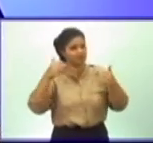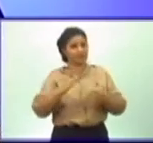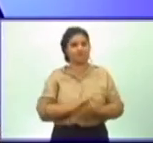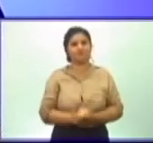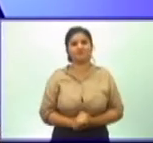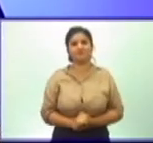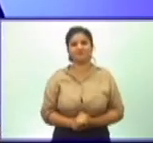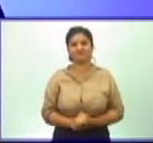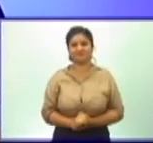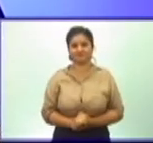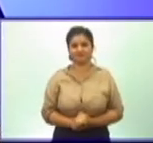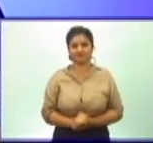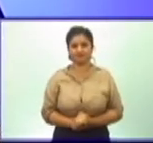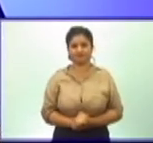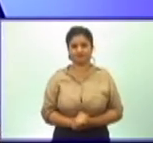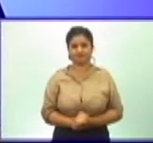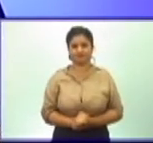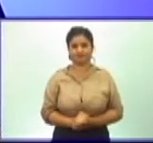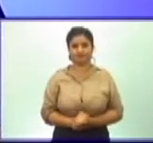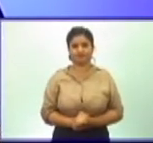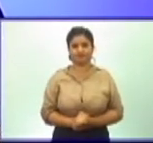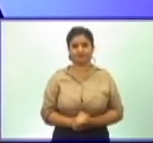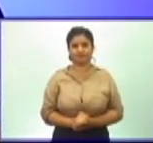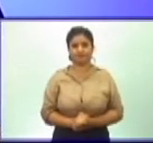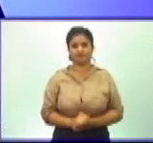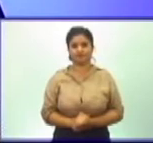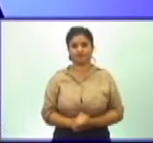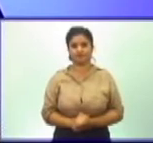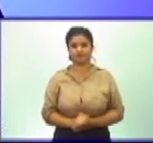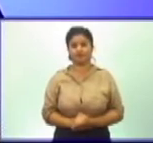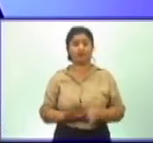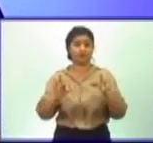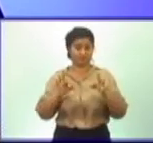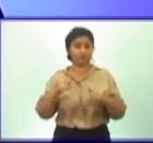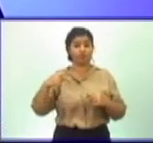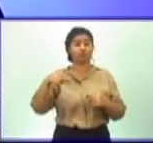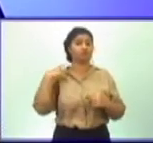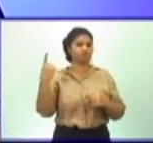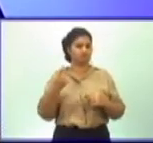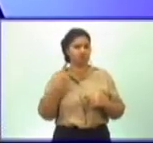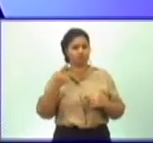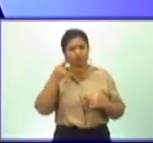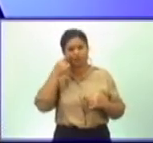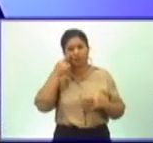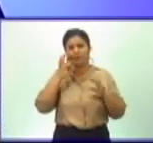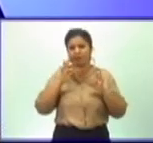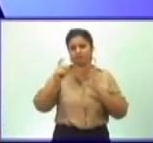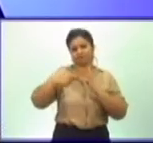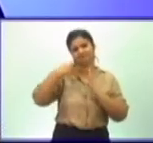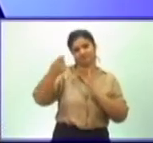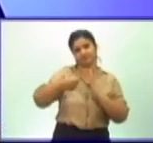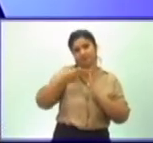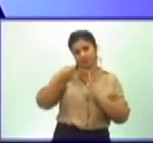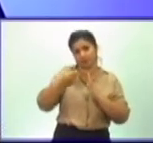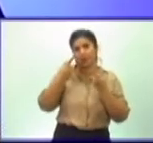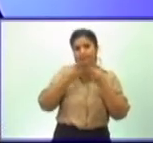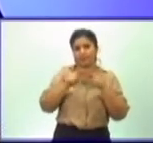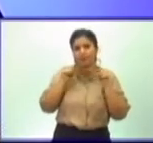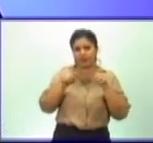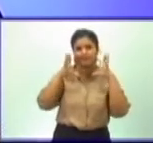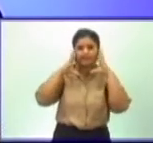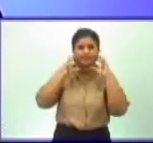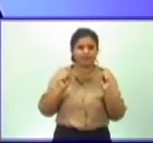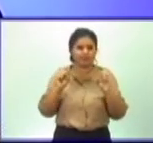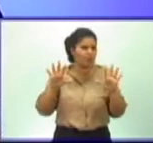el teatro observando la obra, o nosotros que estamos viéndola a partir de este material. Entonces,